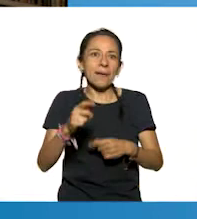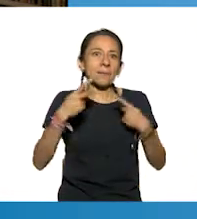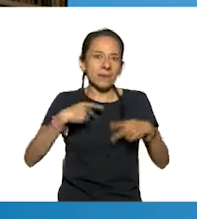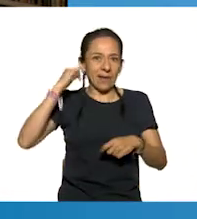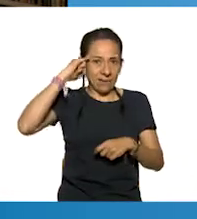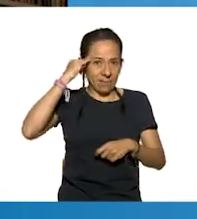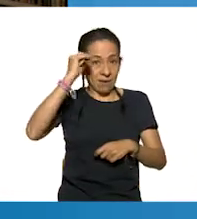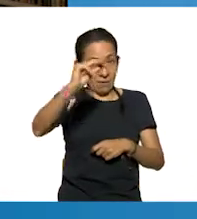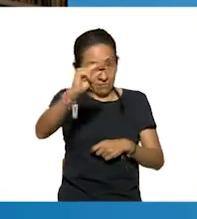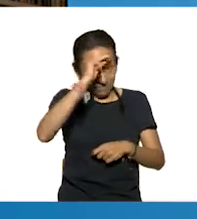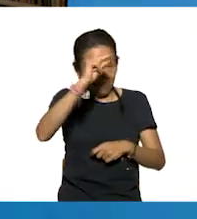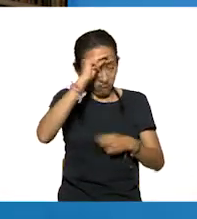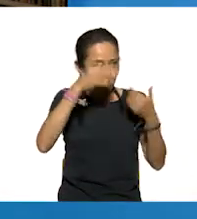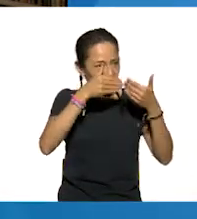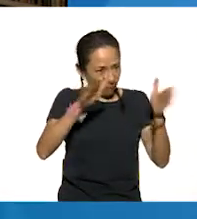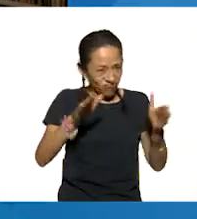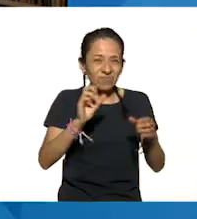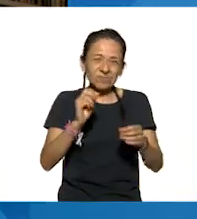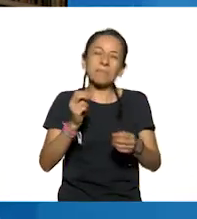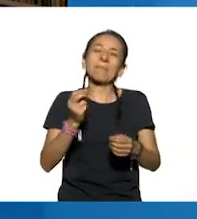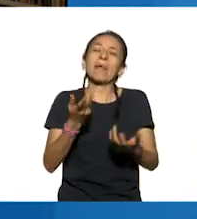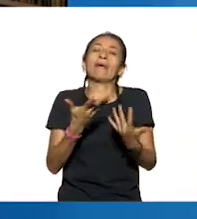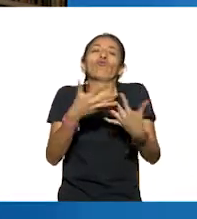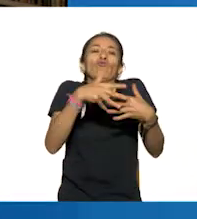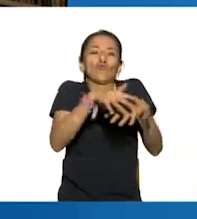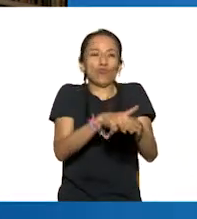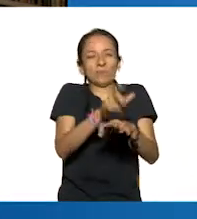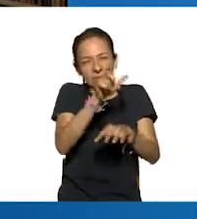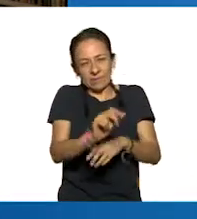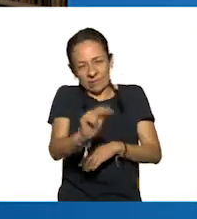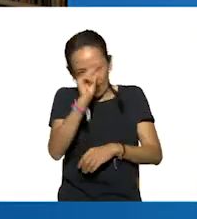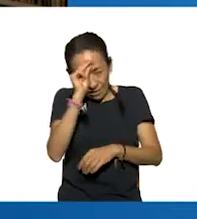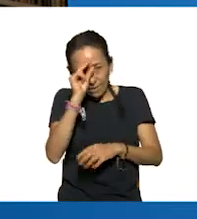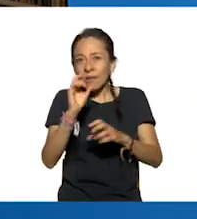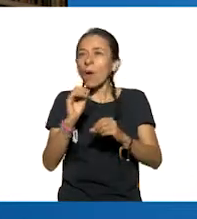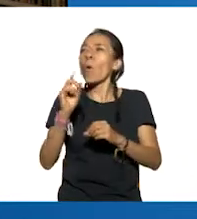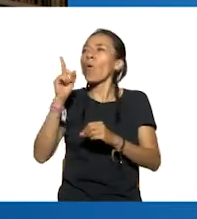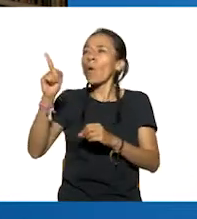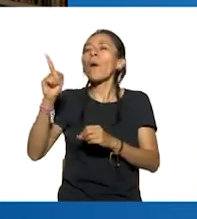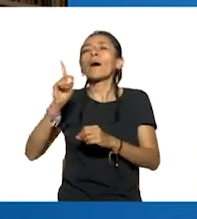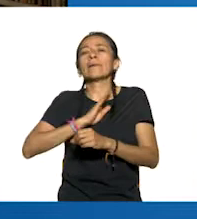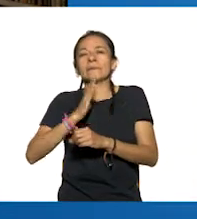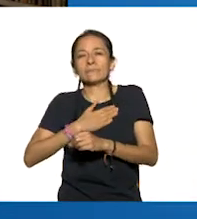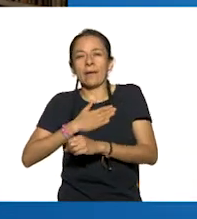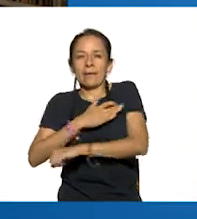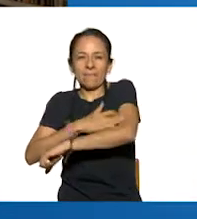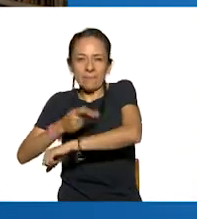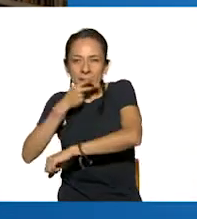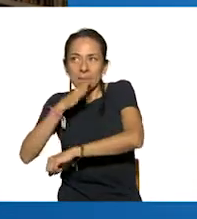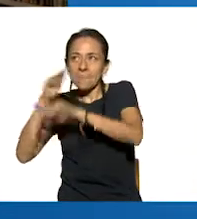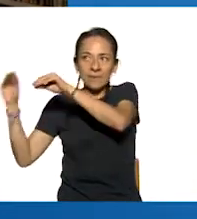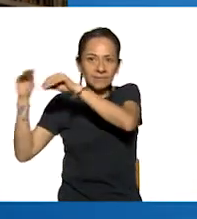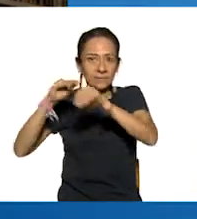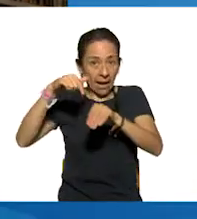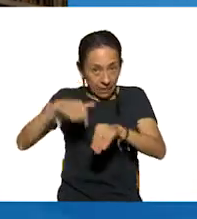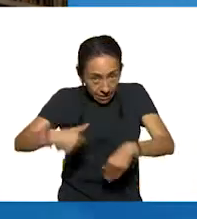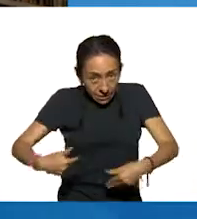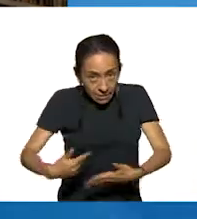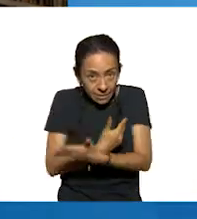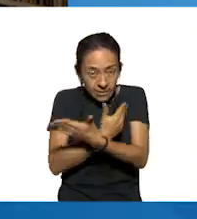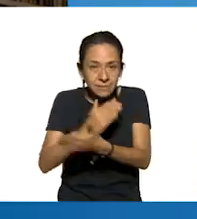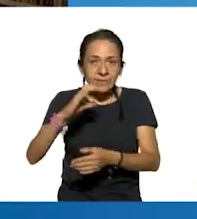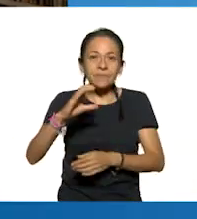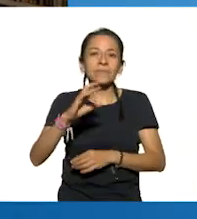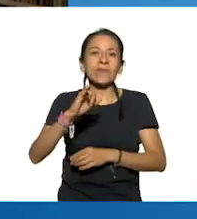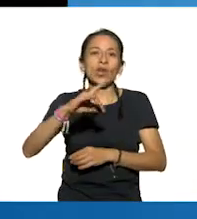inteligentes, los mestizos inteligentes y los criollos inteligentes, pero que antes a lo mejor no estaban permitidos por aquello de